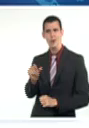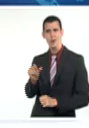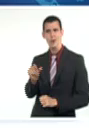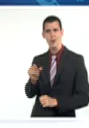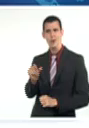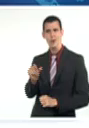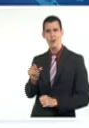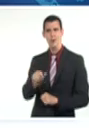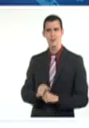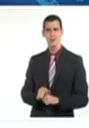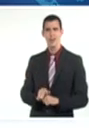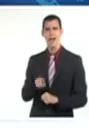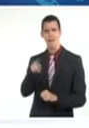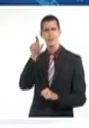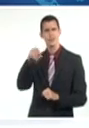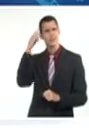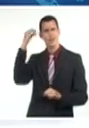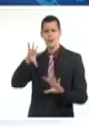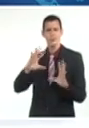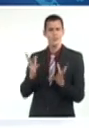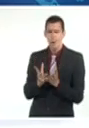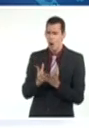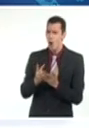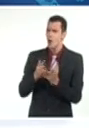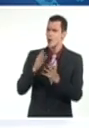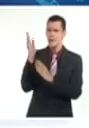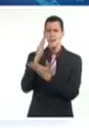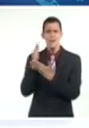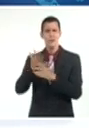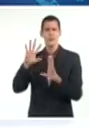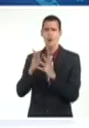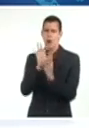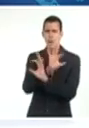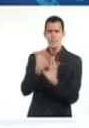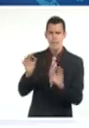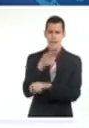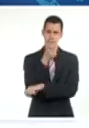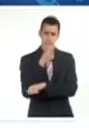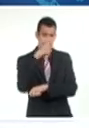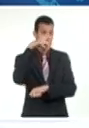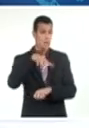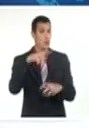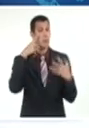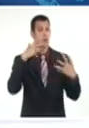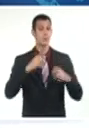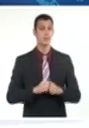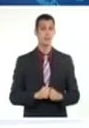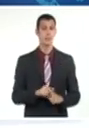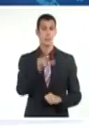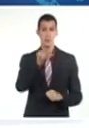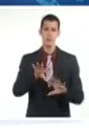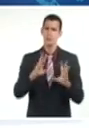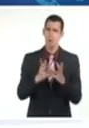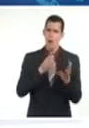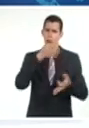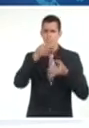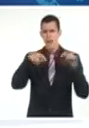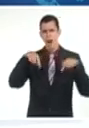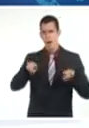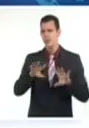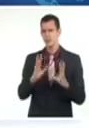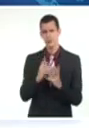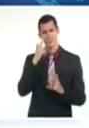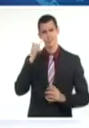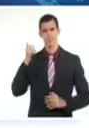a la lectura desde edades tempranas. Para esas personas dedicadas a custodiar las puertas del mundo de los libros, es el agasajo de los